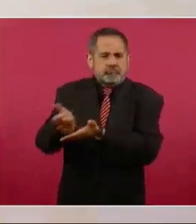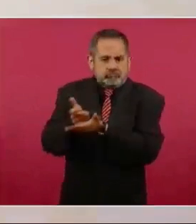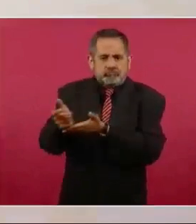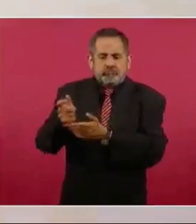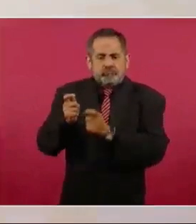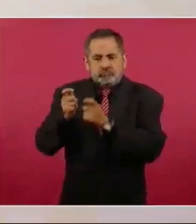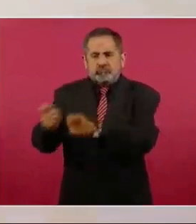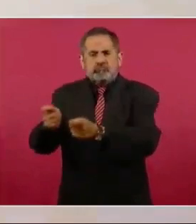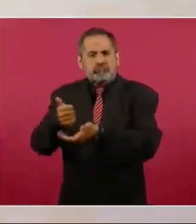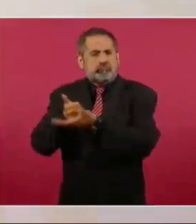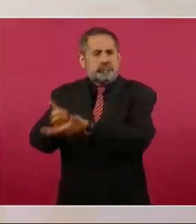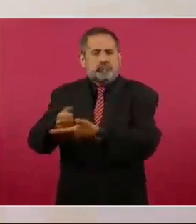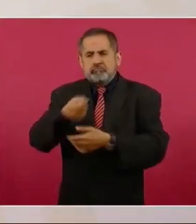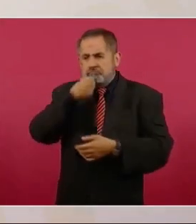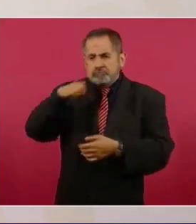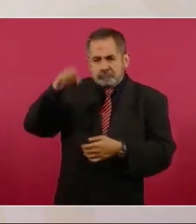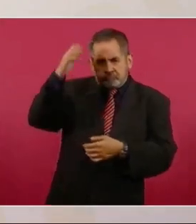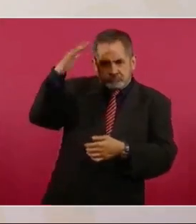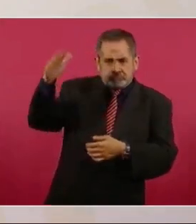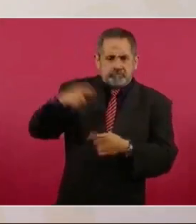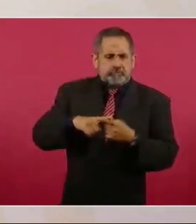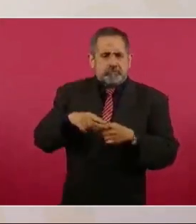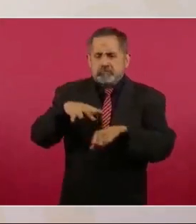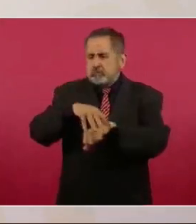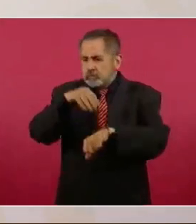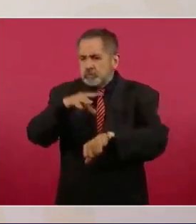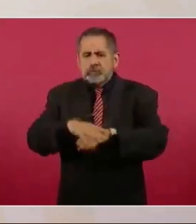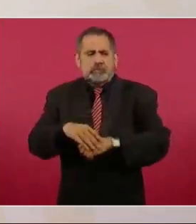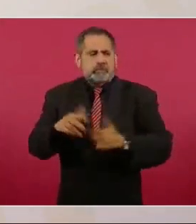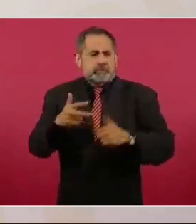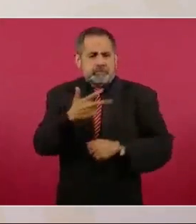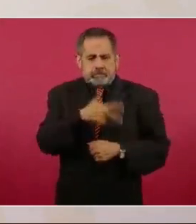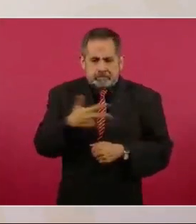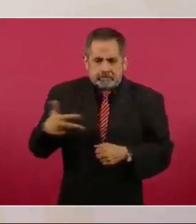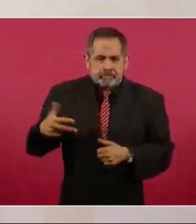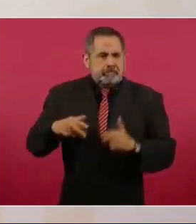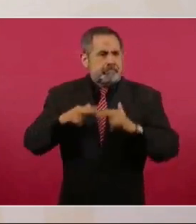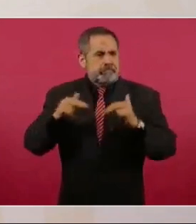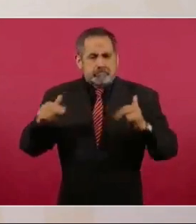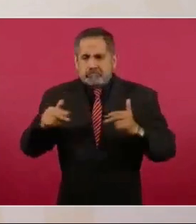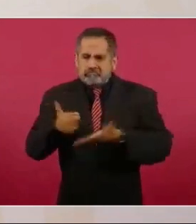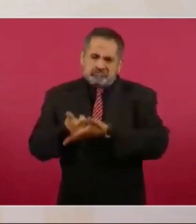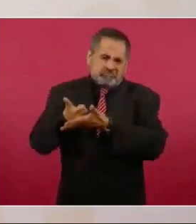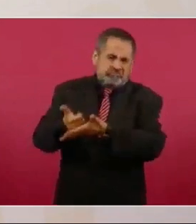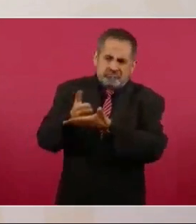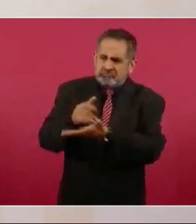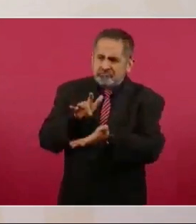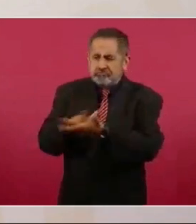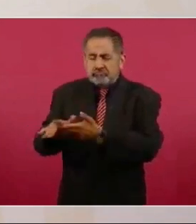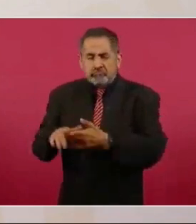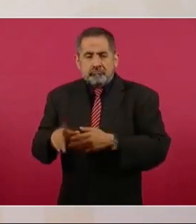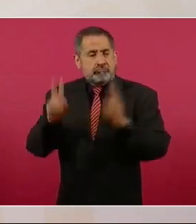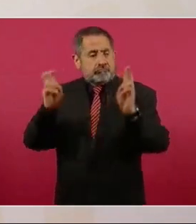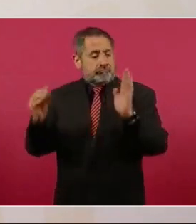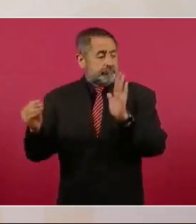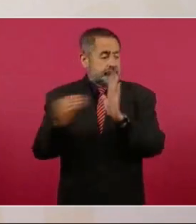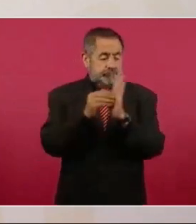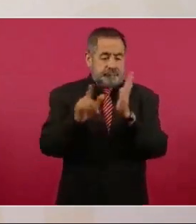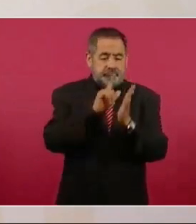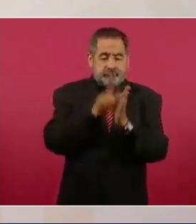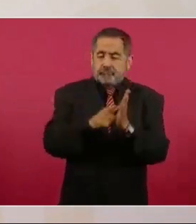como Suecia, como Dinamarca, como Noruega. Está establecido el estado de